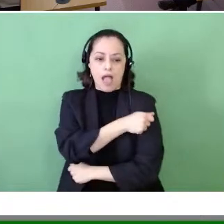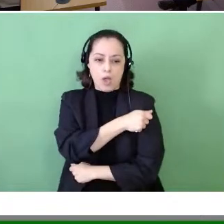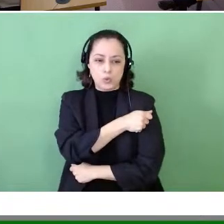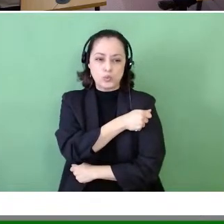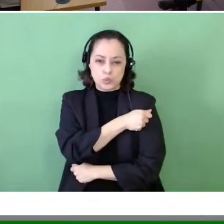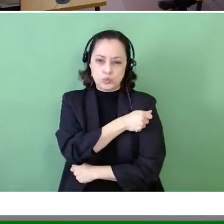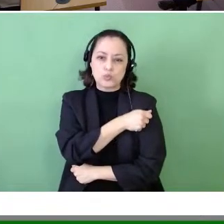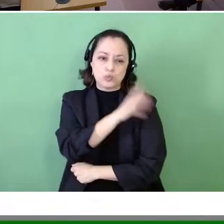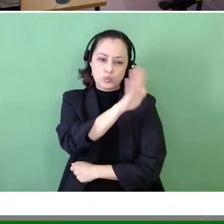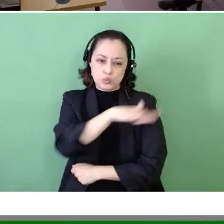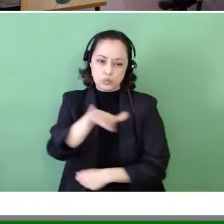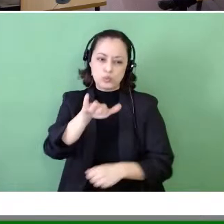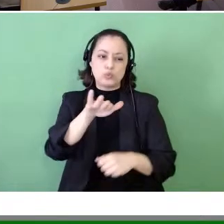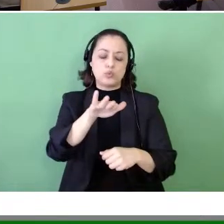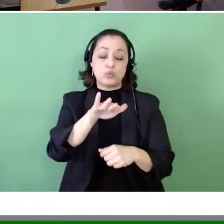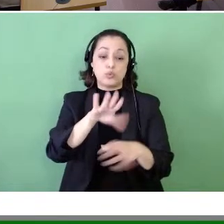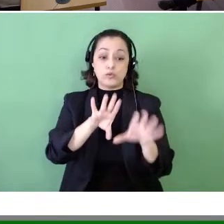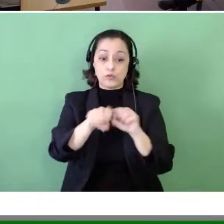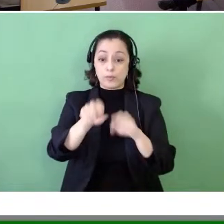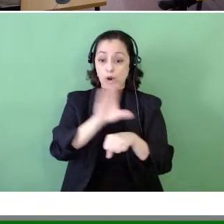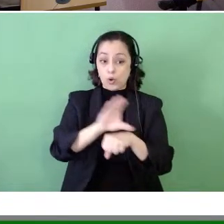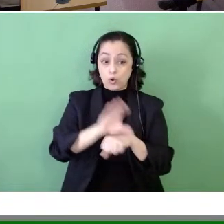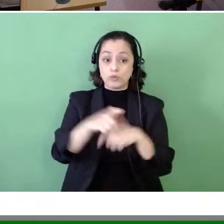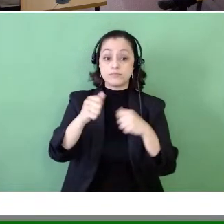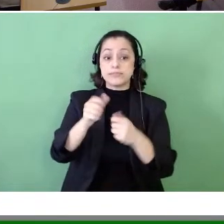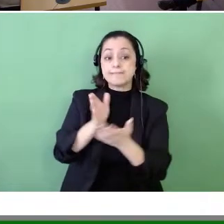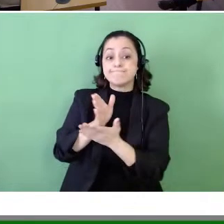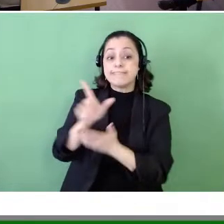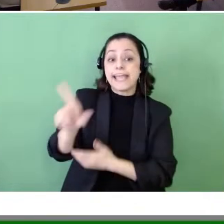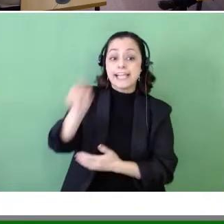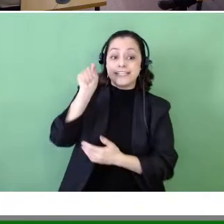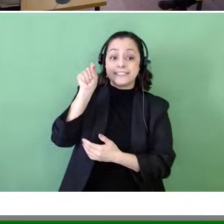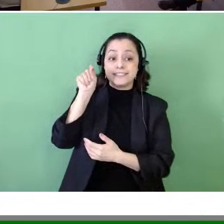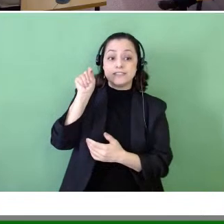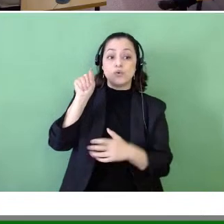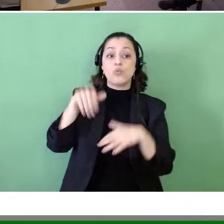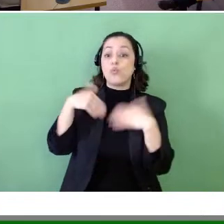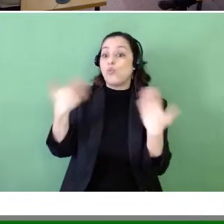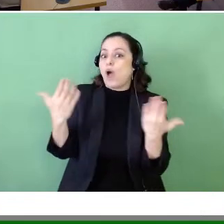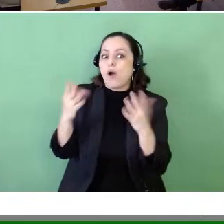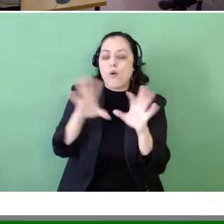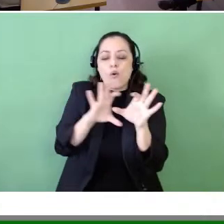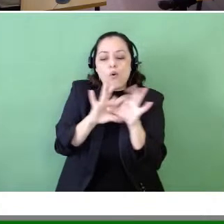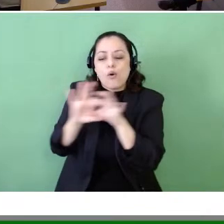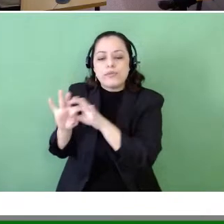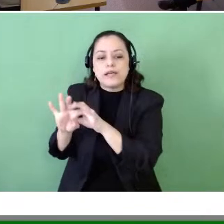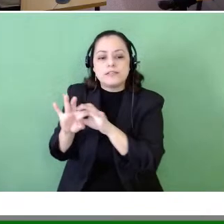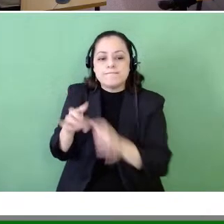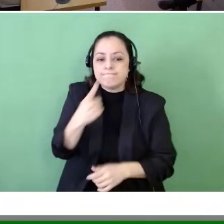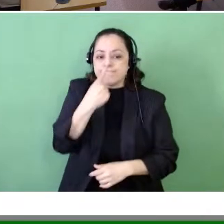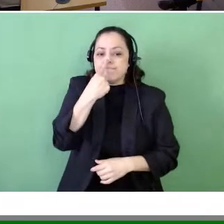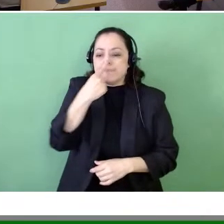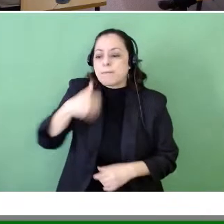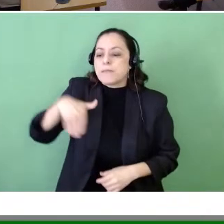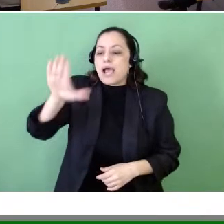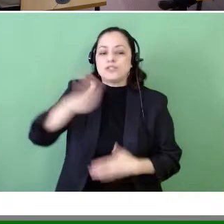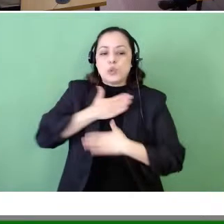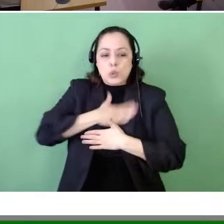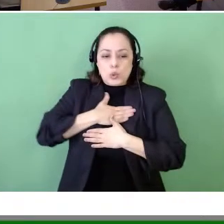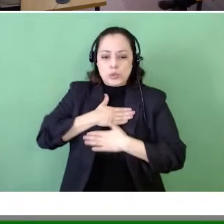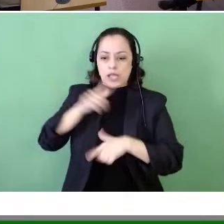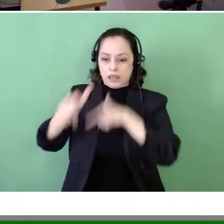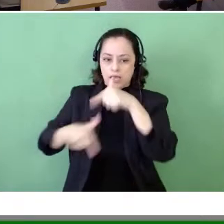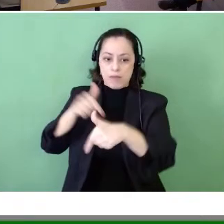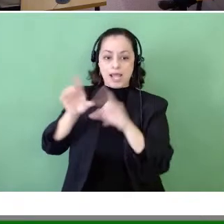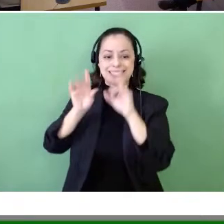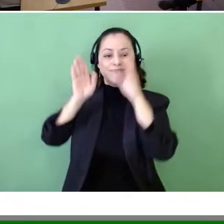los alumnos al final de los cursos pueden elegir aquel contexto con que más se identifica y pueda